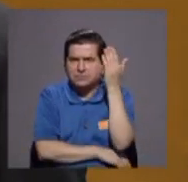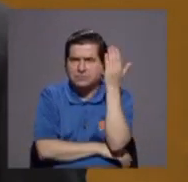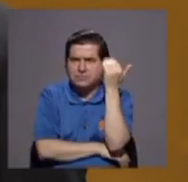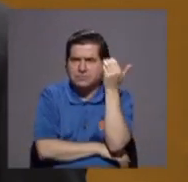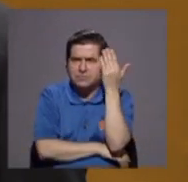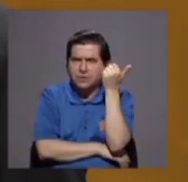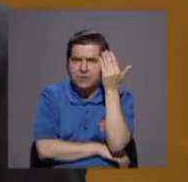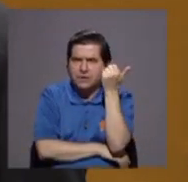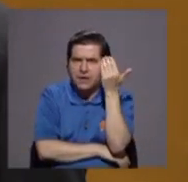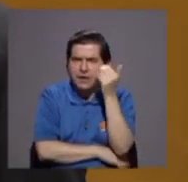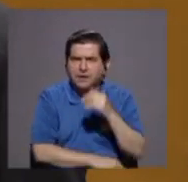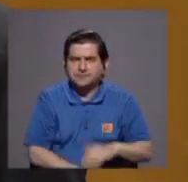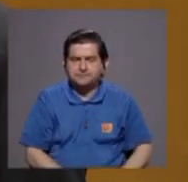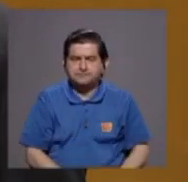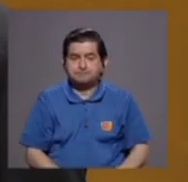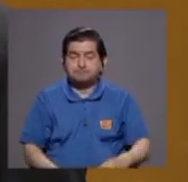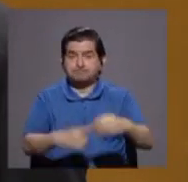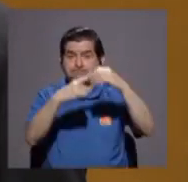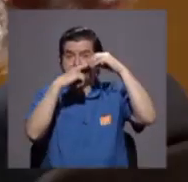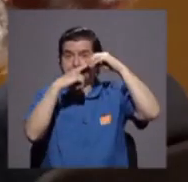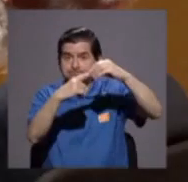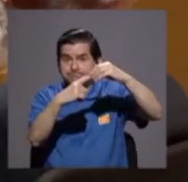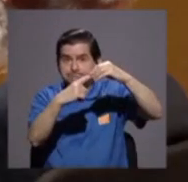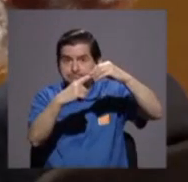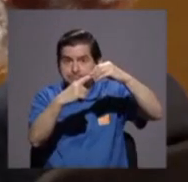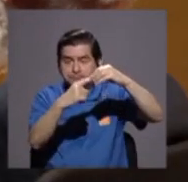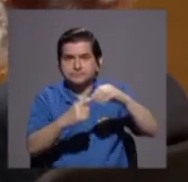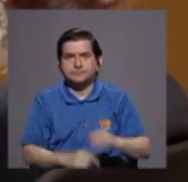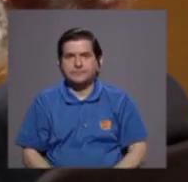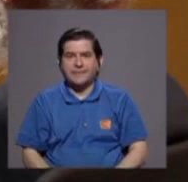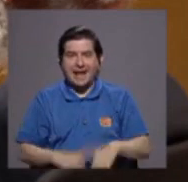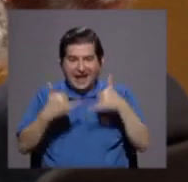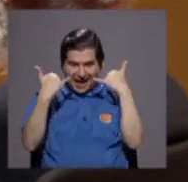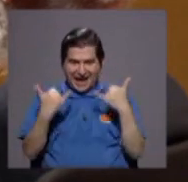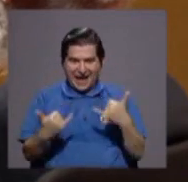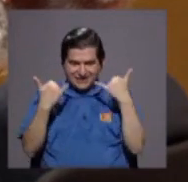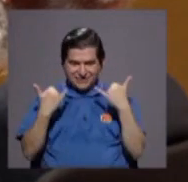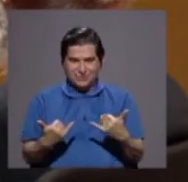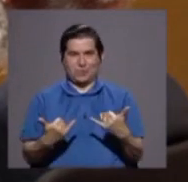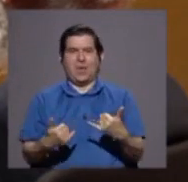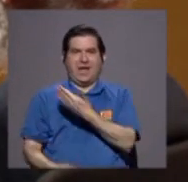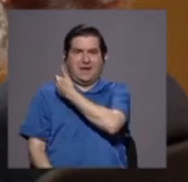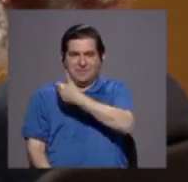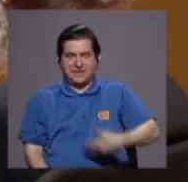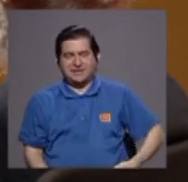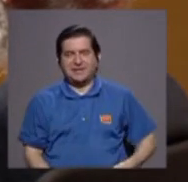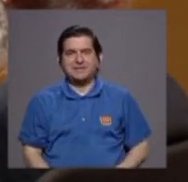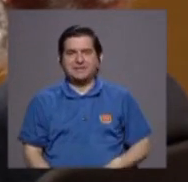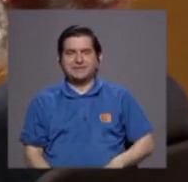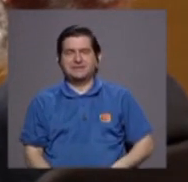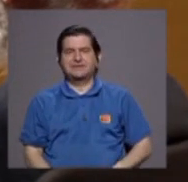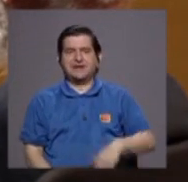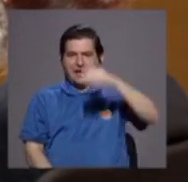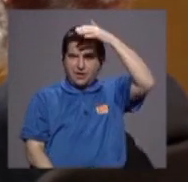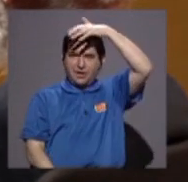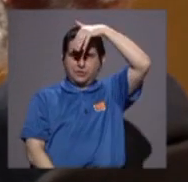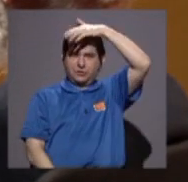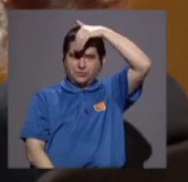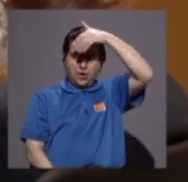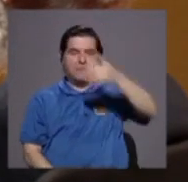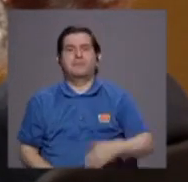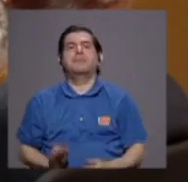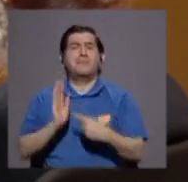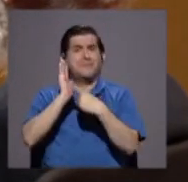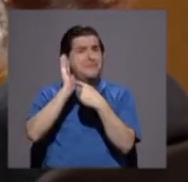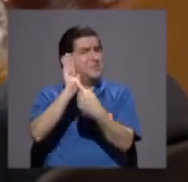es clave? Bueno, fundamentalmente porque el actual presidente Donald Trump, ha demostrado